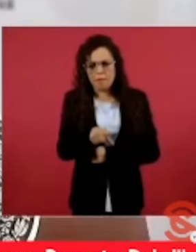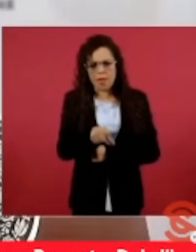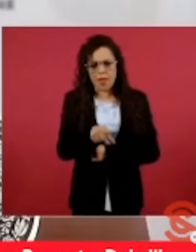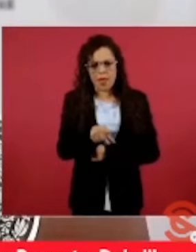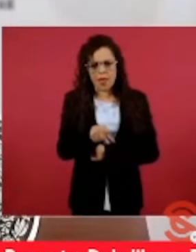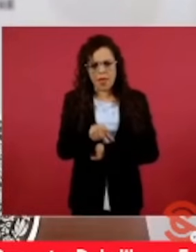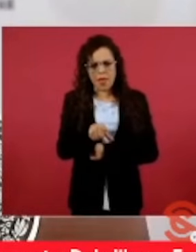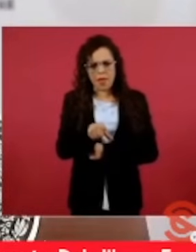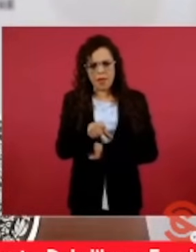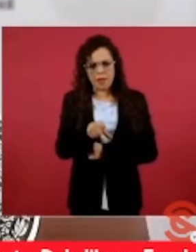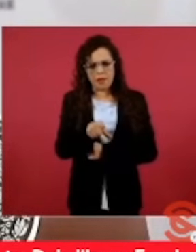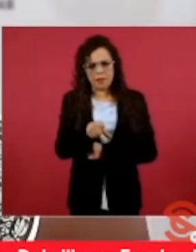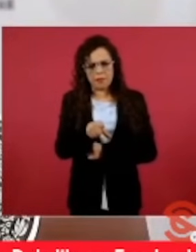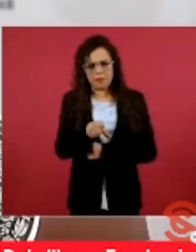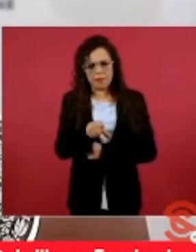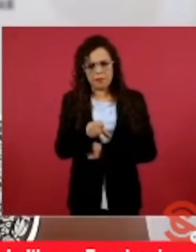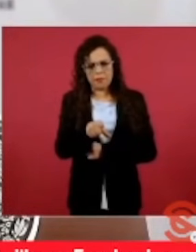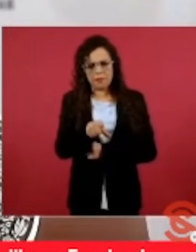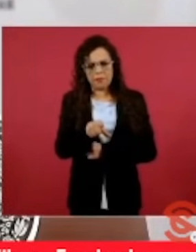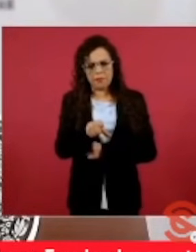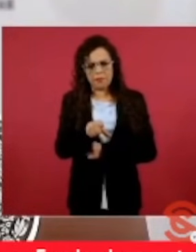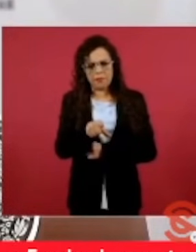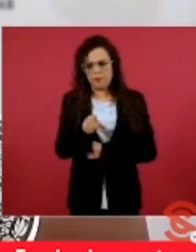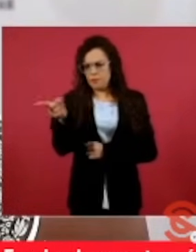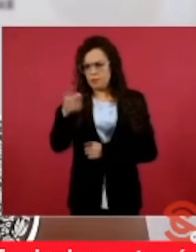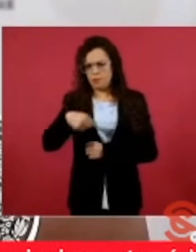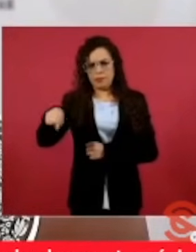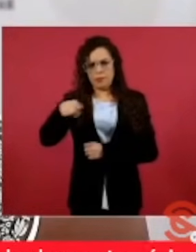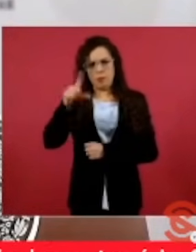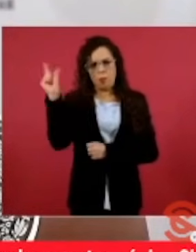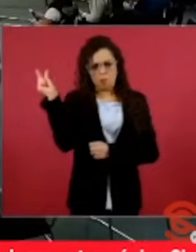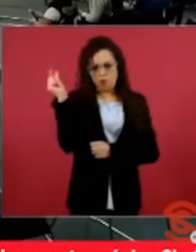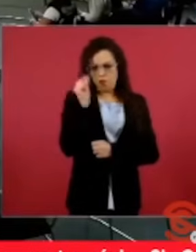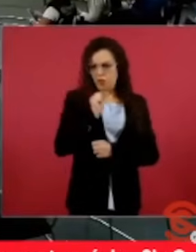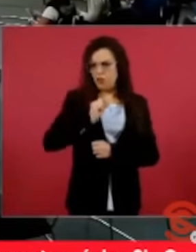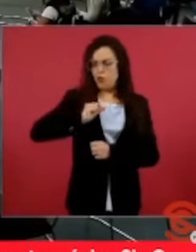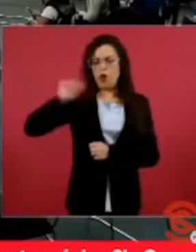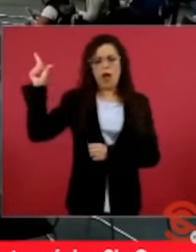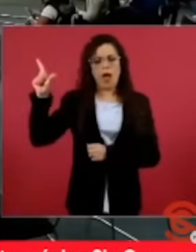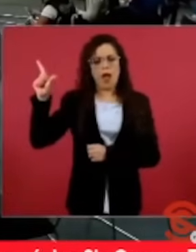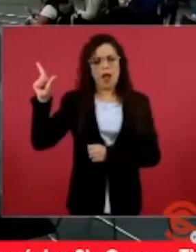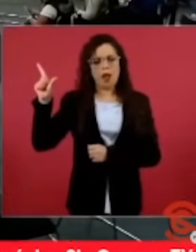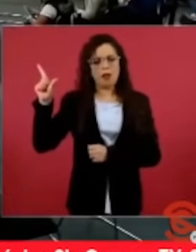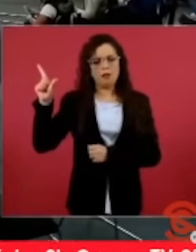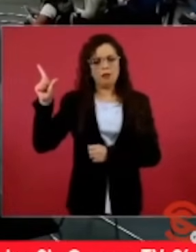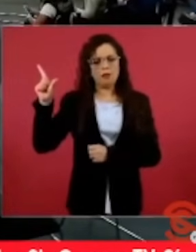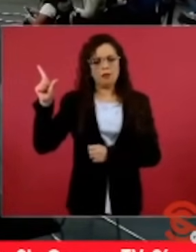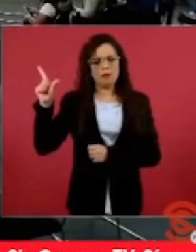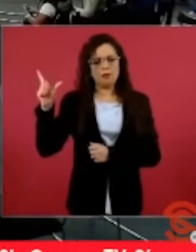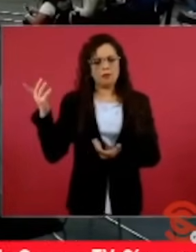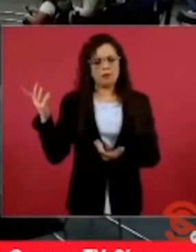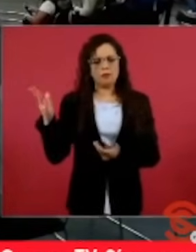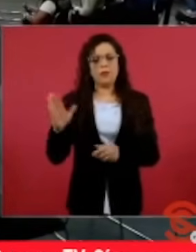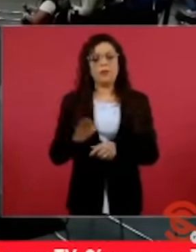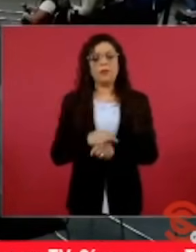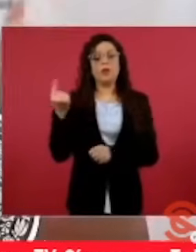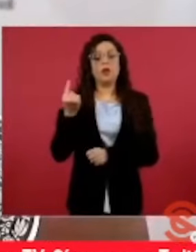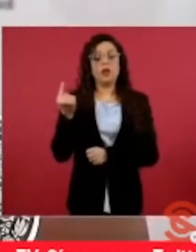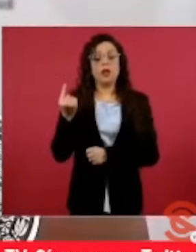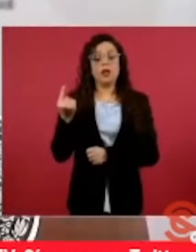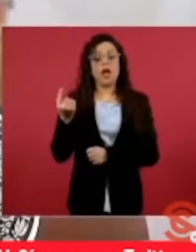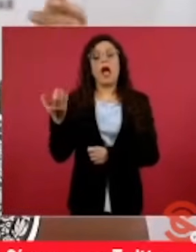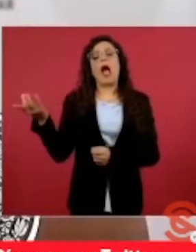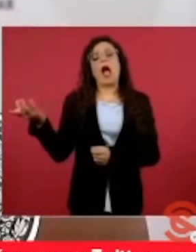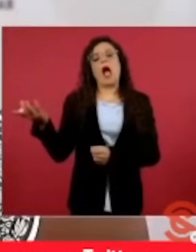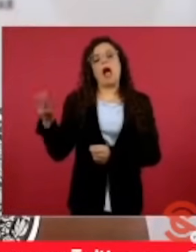este ustedes que son mirones profesionales porque si no nos van a acusar nosotros de que estamos